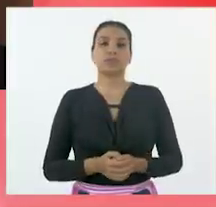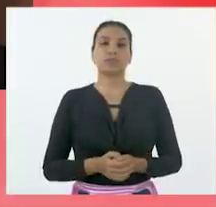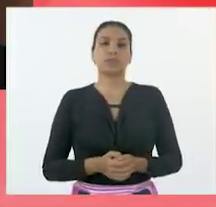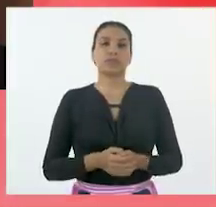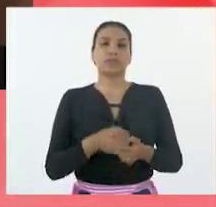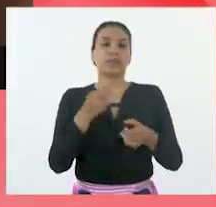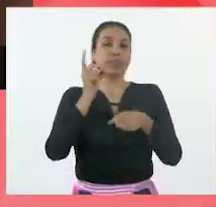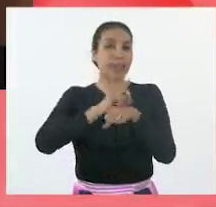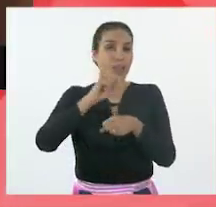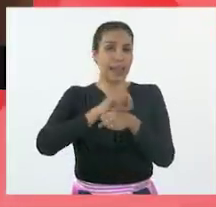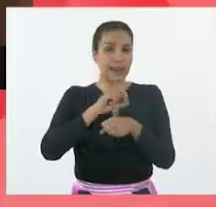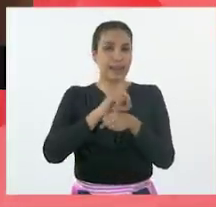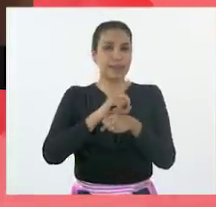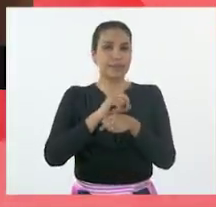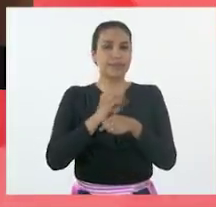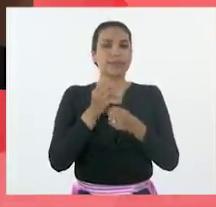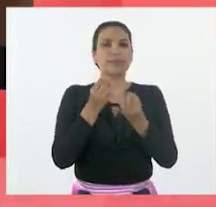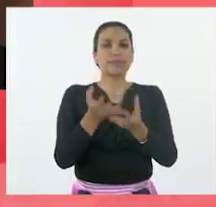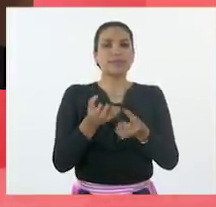raciones diarias